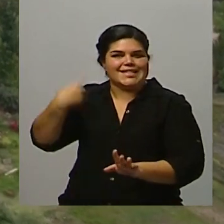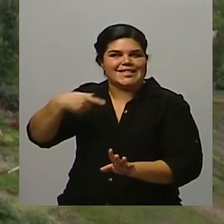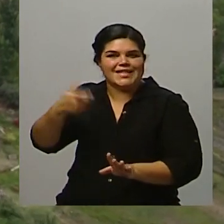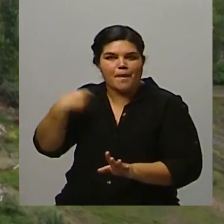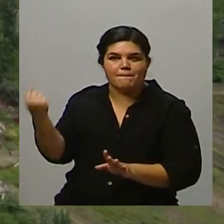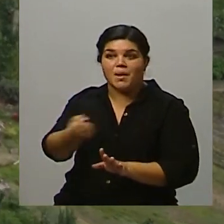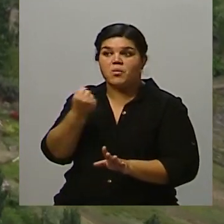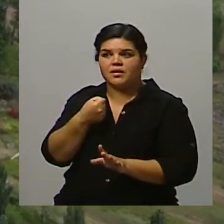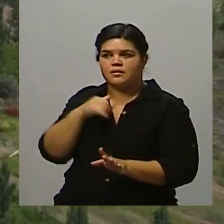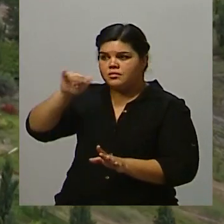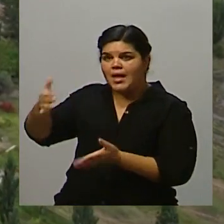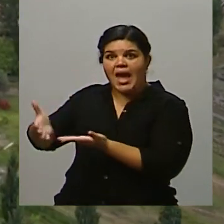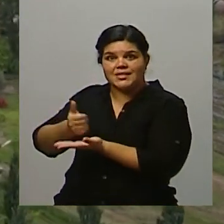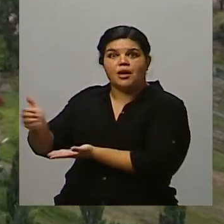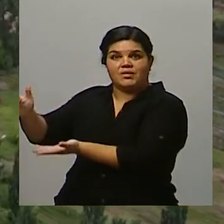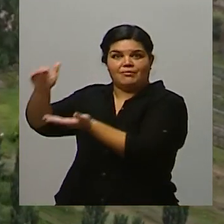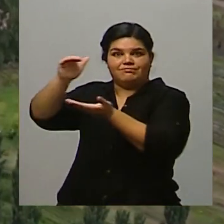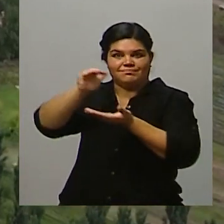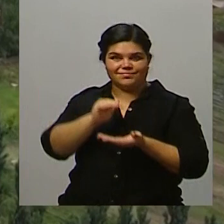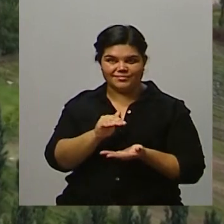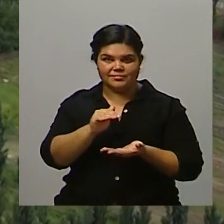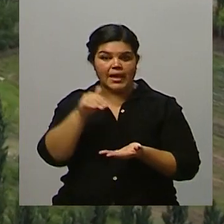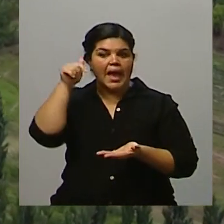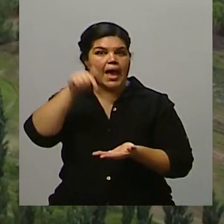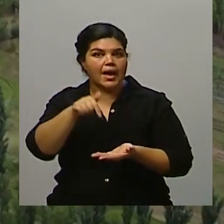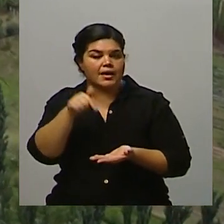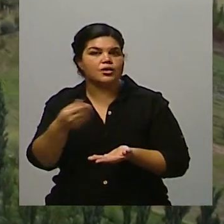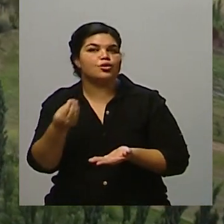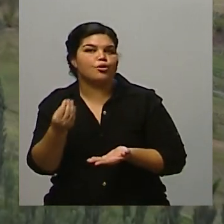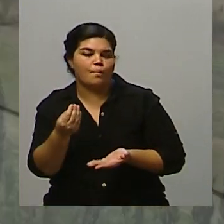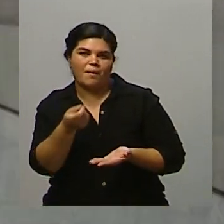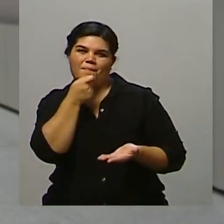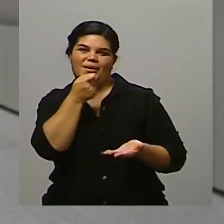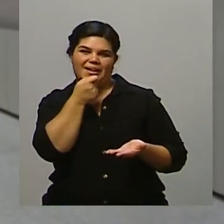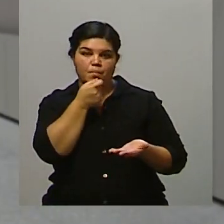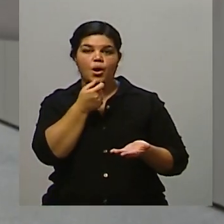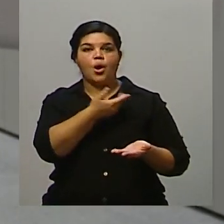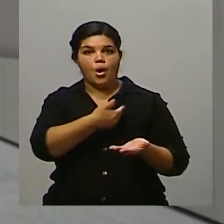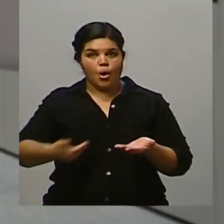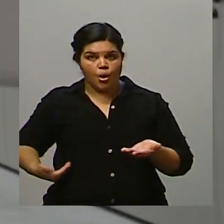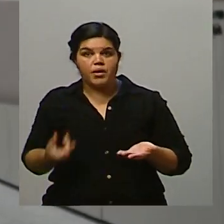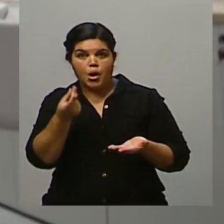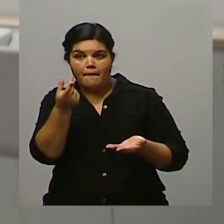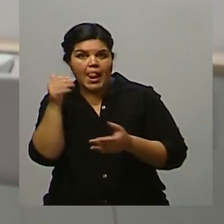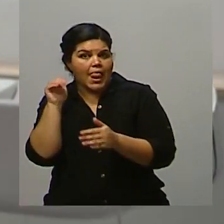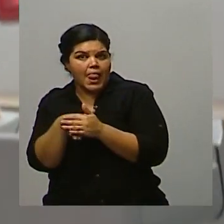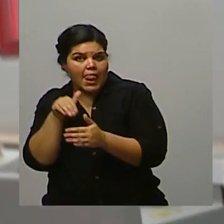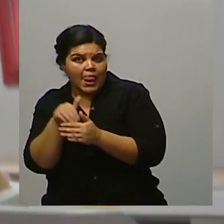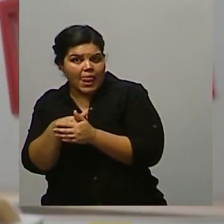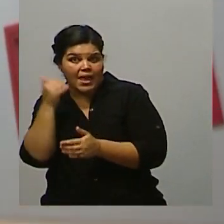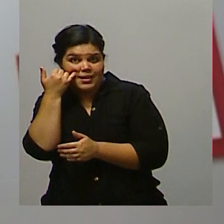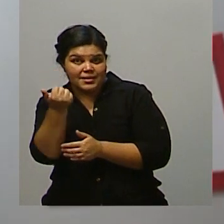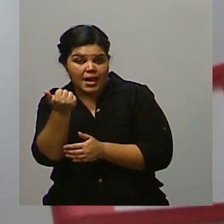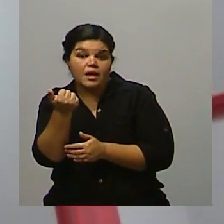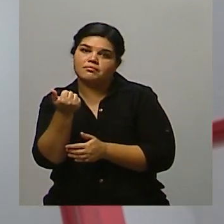que si el gobierno, en este caso el gobierno provincial, sí posee solvencia, tiene una buena situación fiscal, por lo tanto, lo primero que uno evalúa,